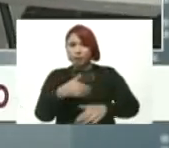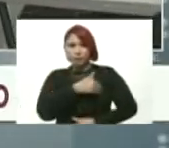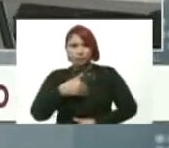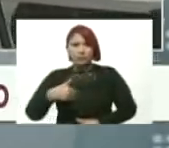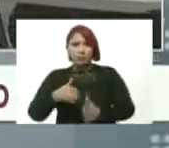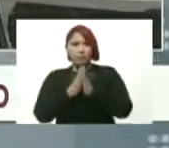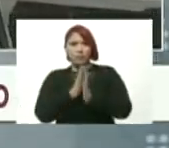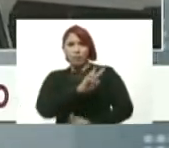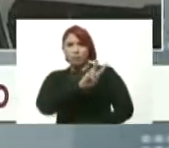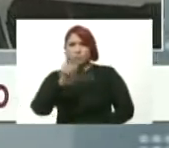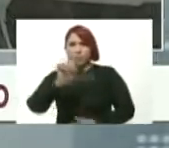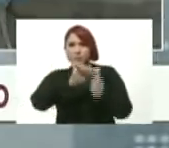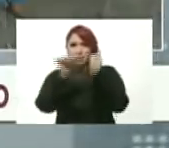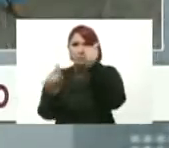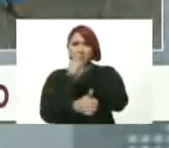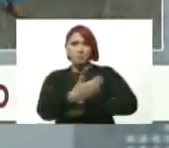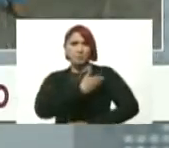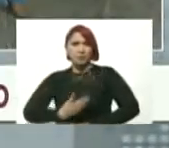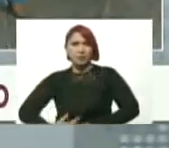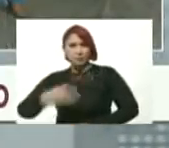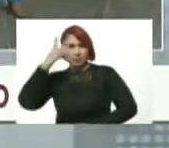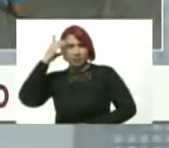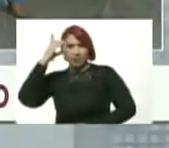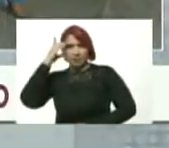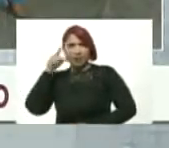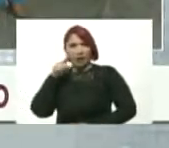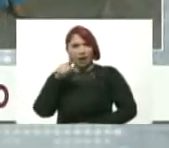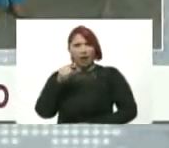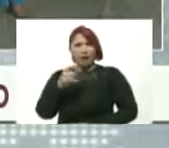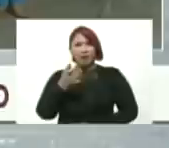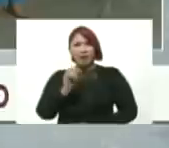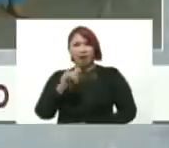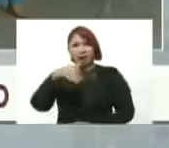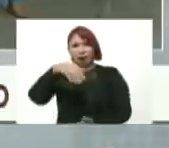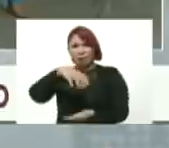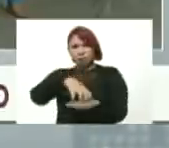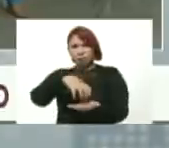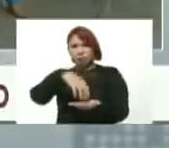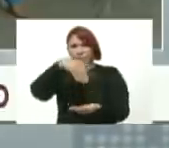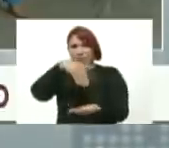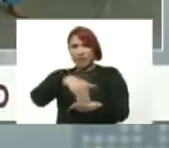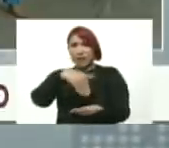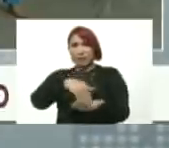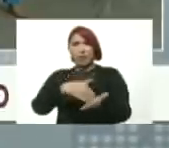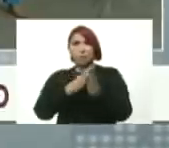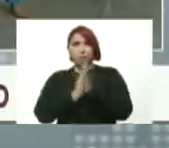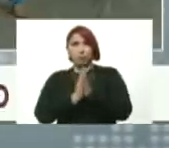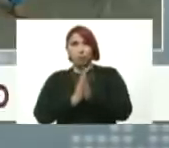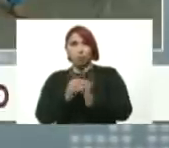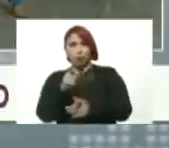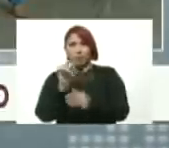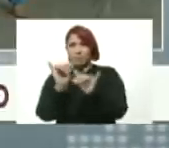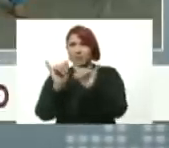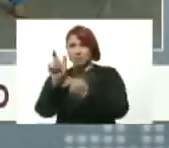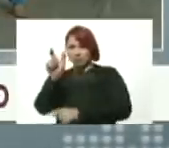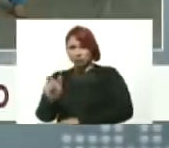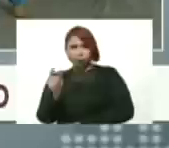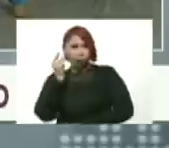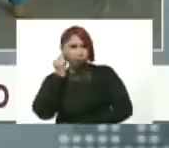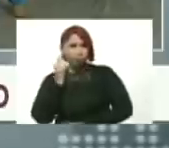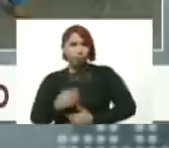vicepresidenta usted desde allá desde el papá carrillo en el estado miranda ya a ese